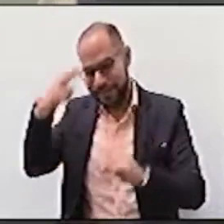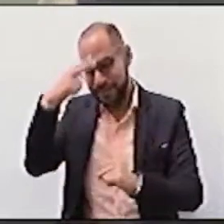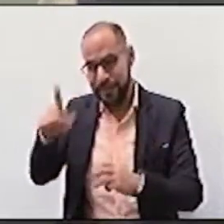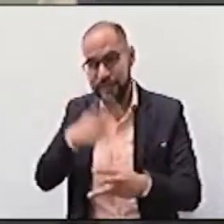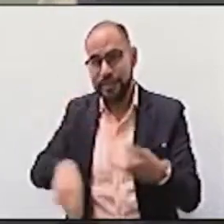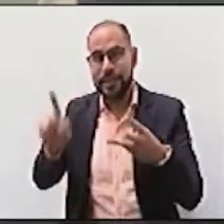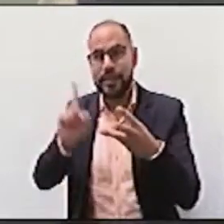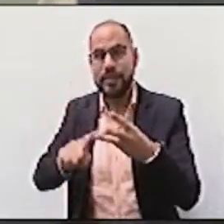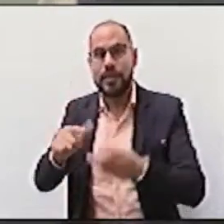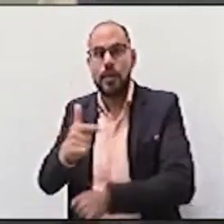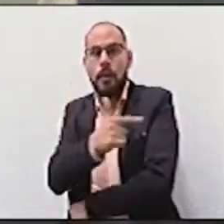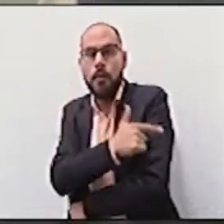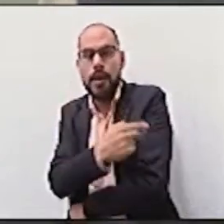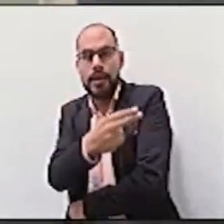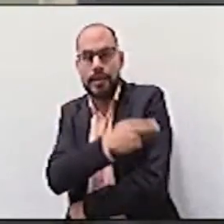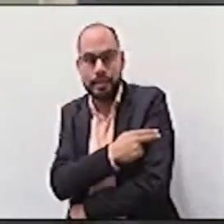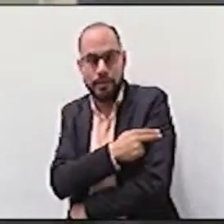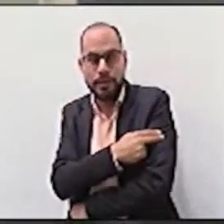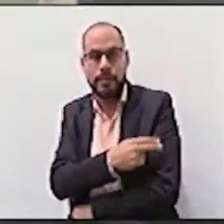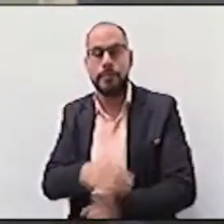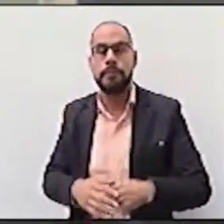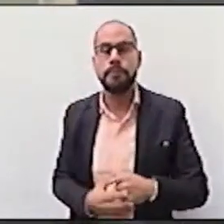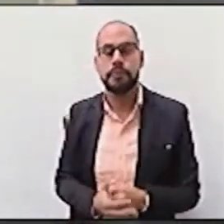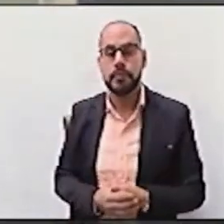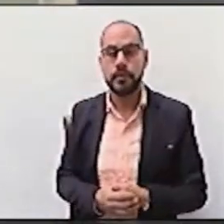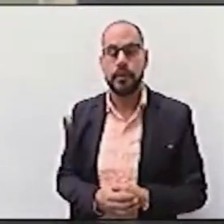tercero es la Guardia Nacional.